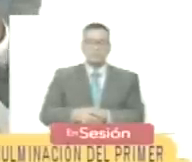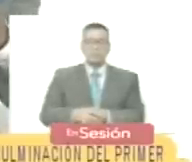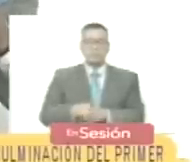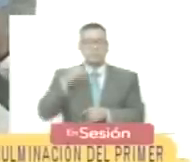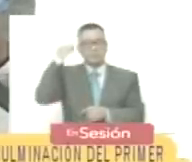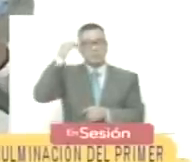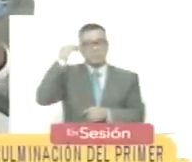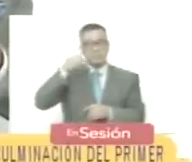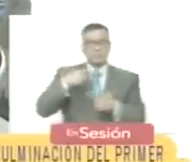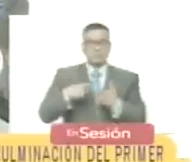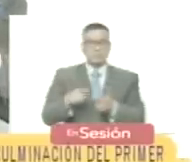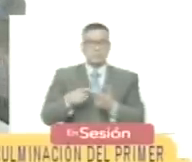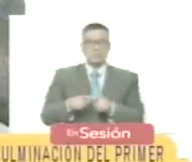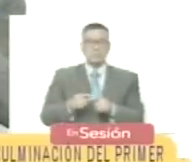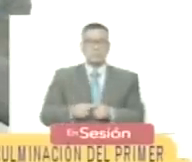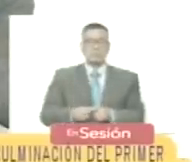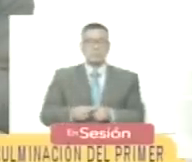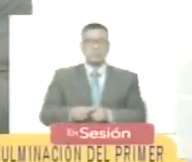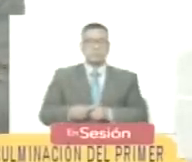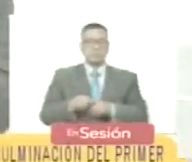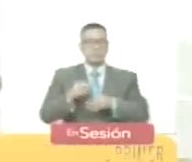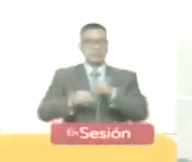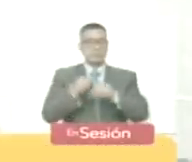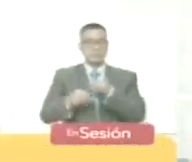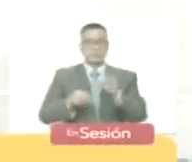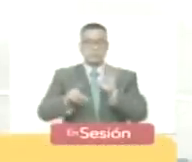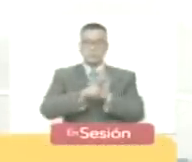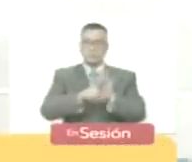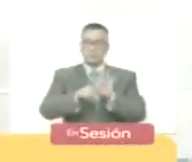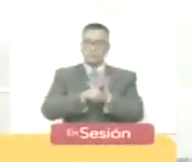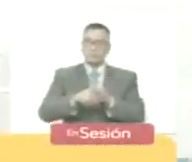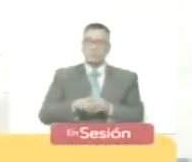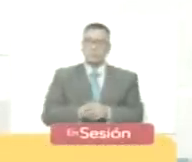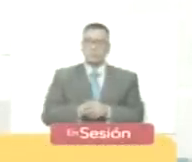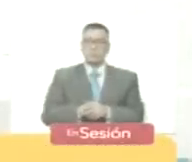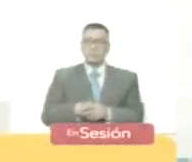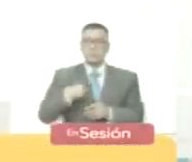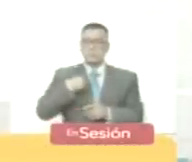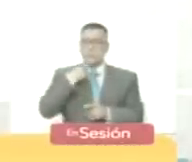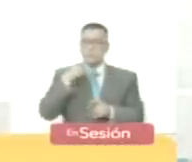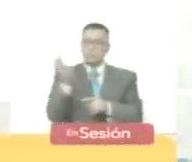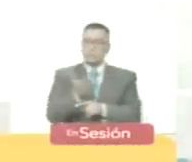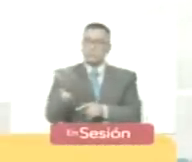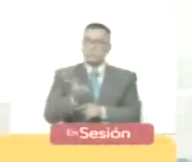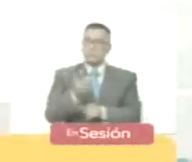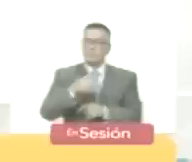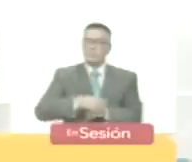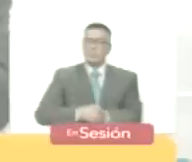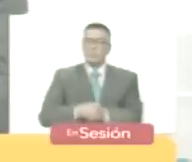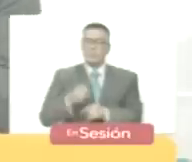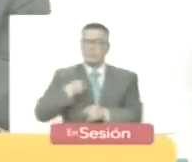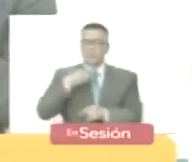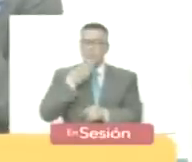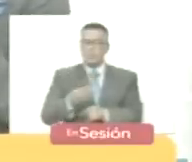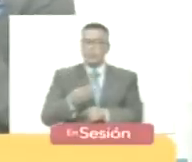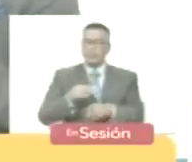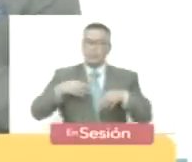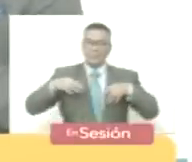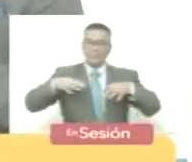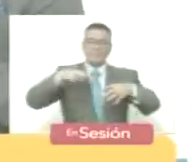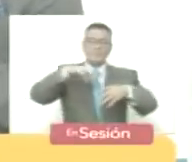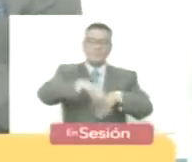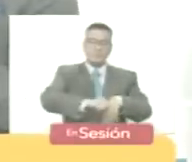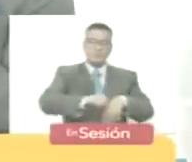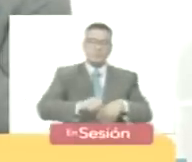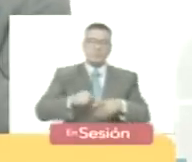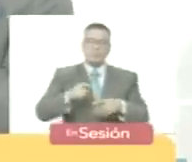fíjense la diferencia entre un ejercicio legislativo que pidió sanciones, que pidió invasiones,